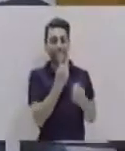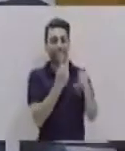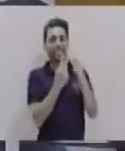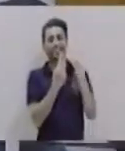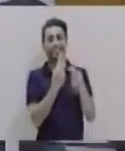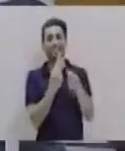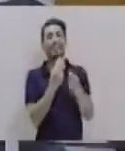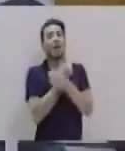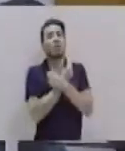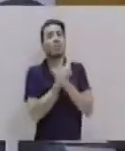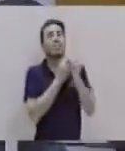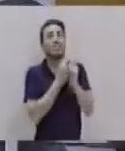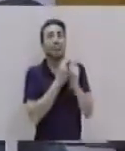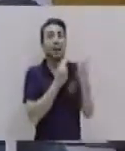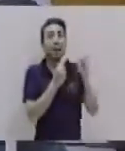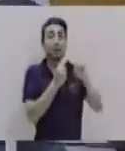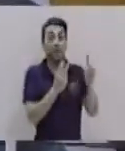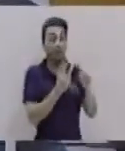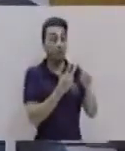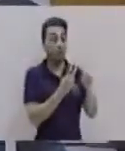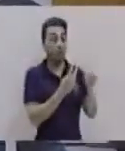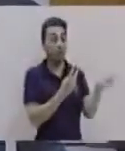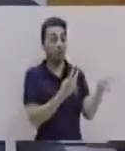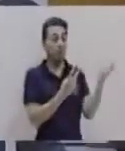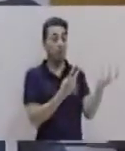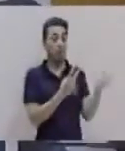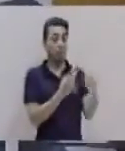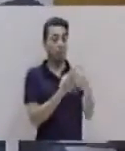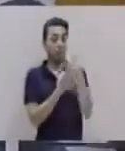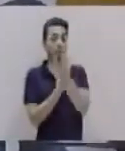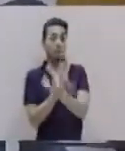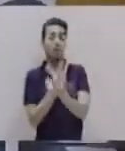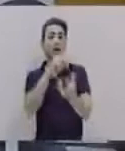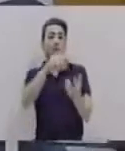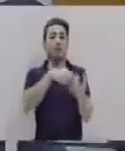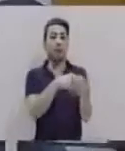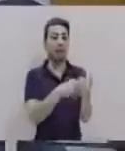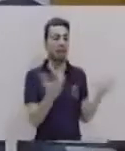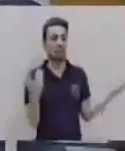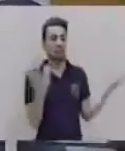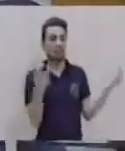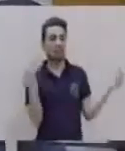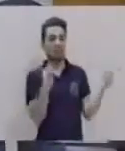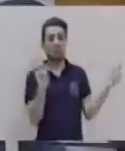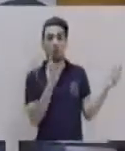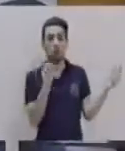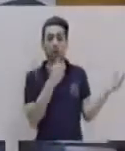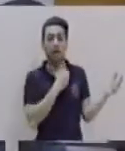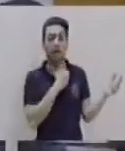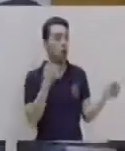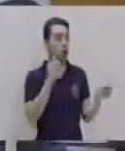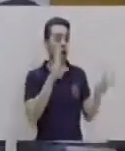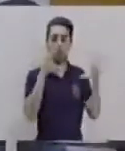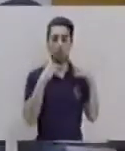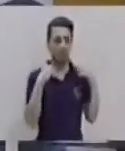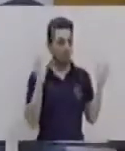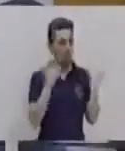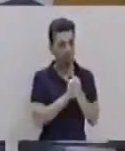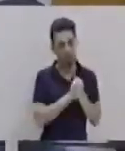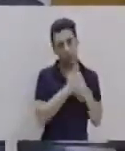si hay una discordia, va a afectar dentro de la relación. Claro. Ahí la importancia de muchas veces las personas que leen Romeo y Julieta.